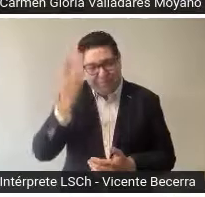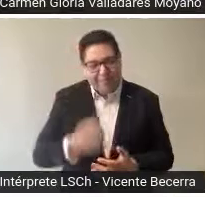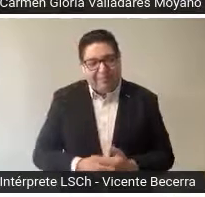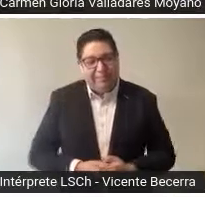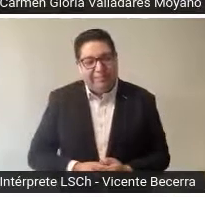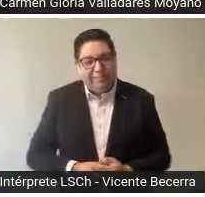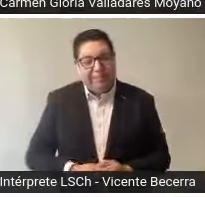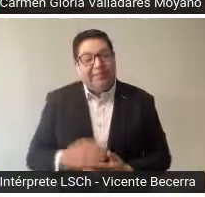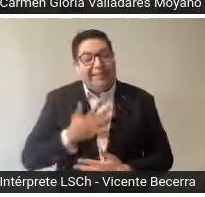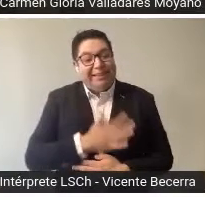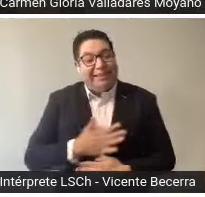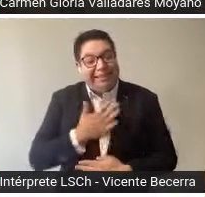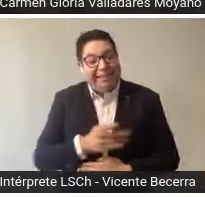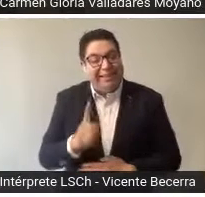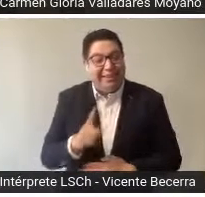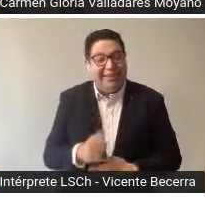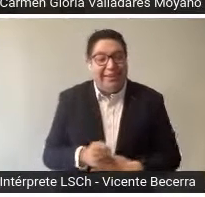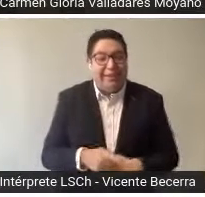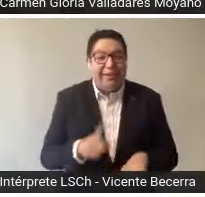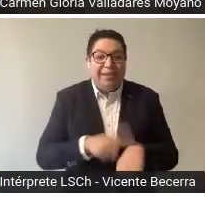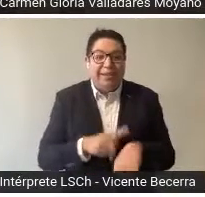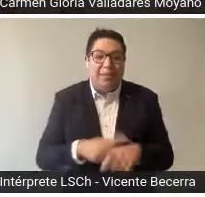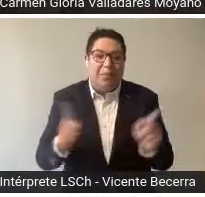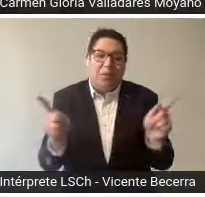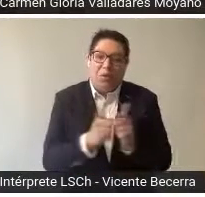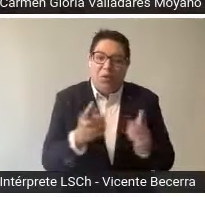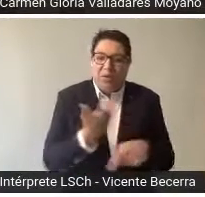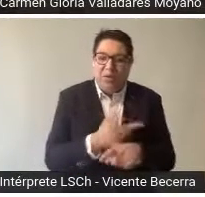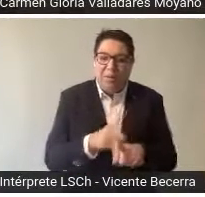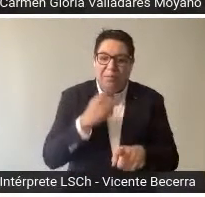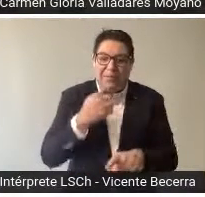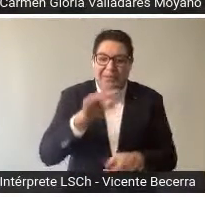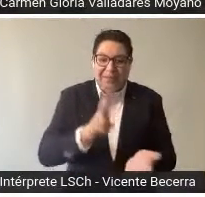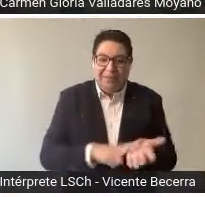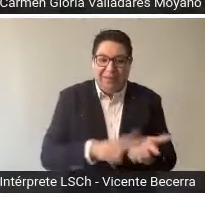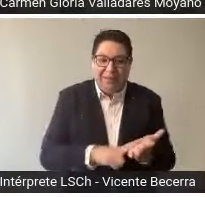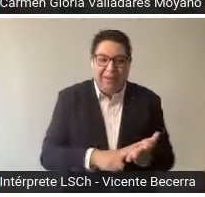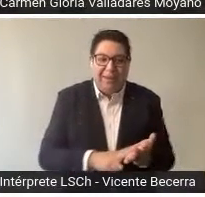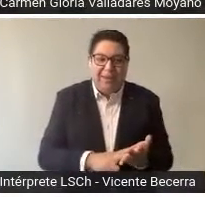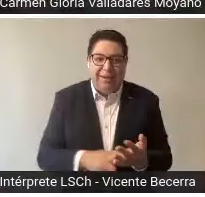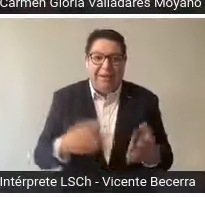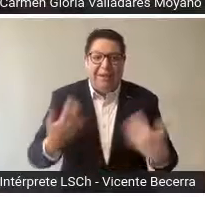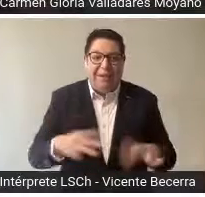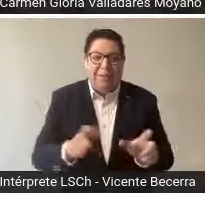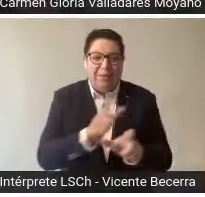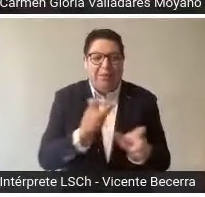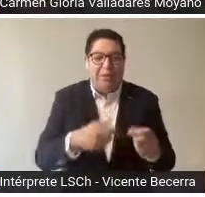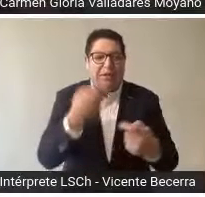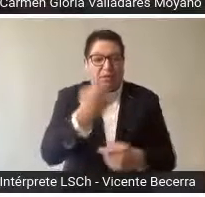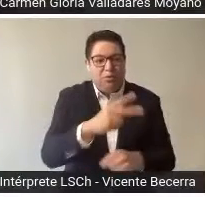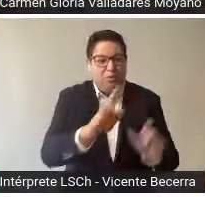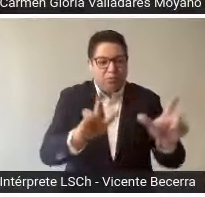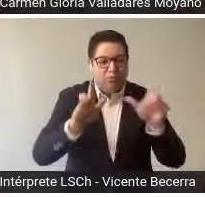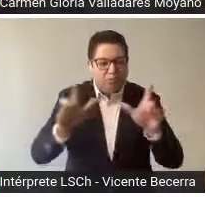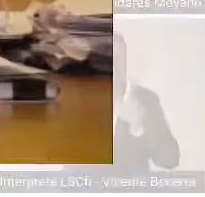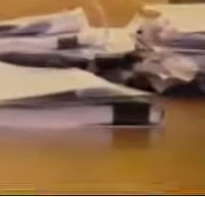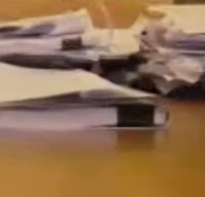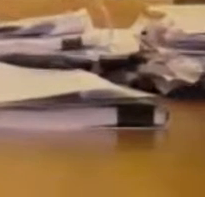Bueno, quisiera partir por, no quisiera quitarles mucho tiempo, porque obviamente los relevantes son ustedes, ¿no es cierto?, esta cantidad